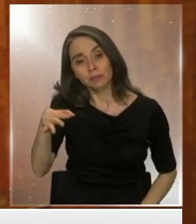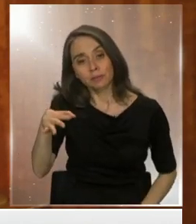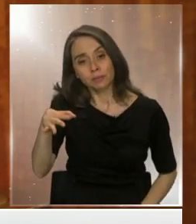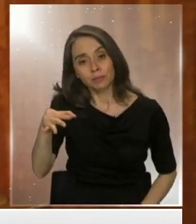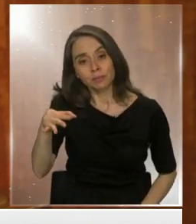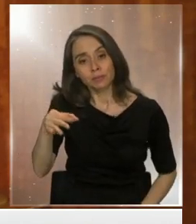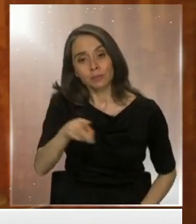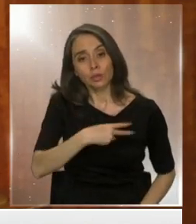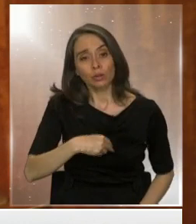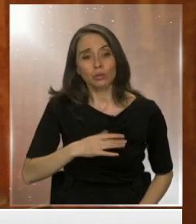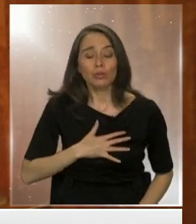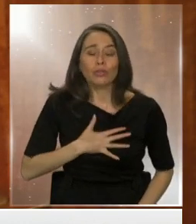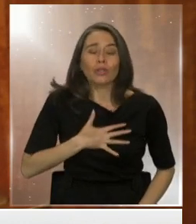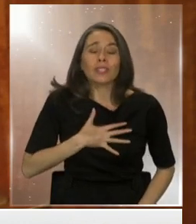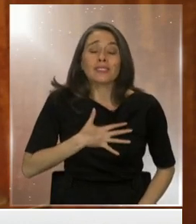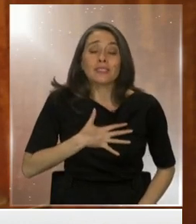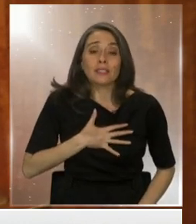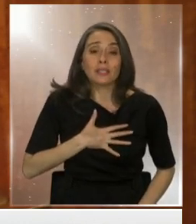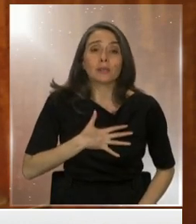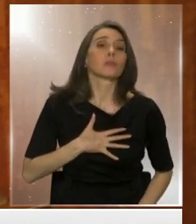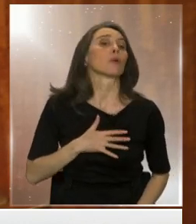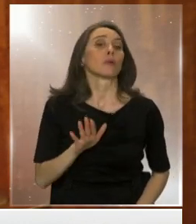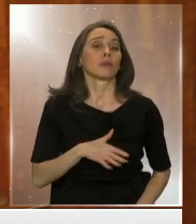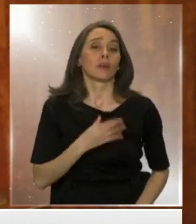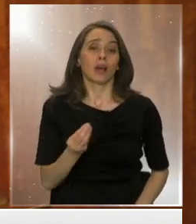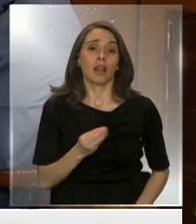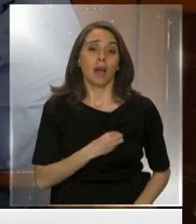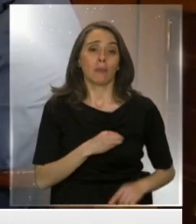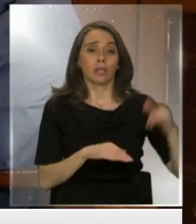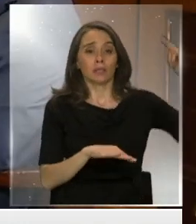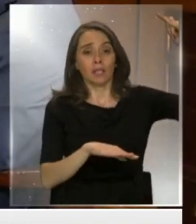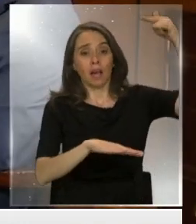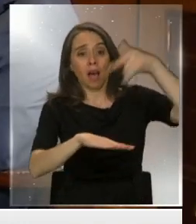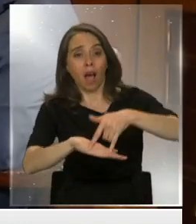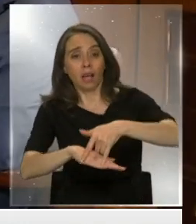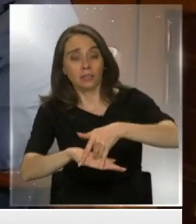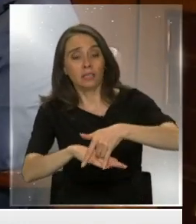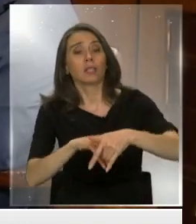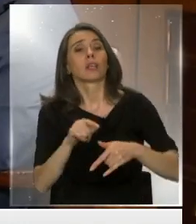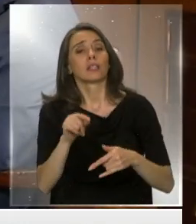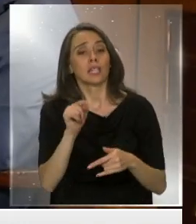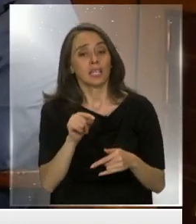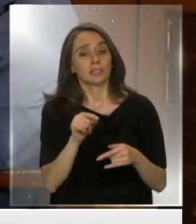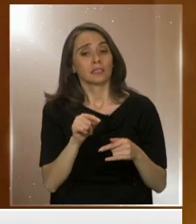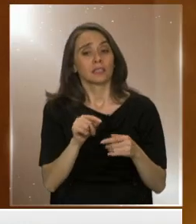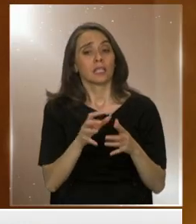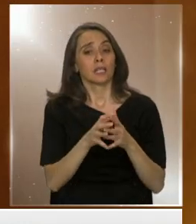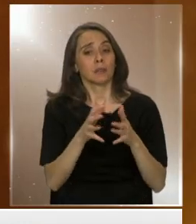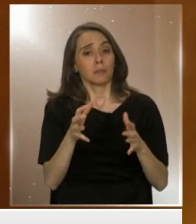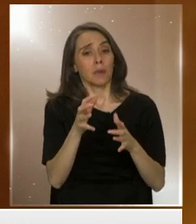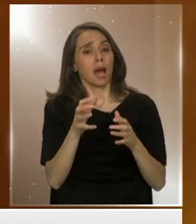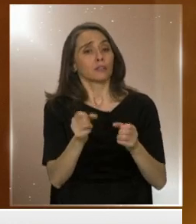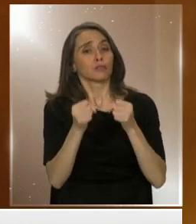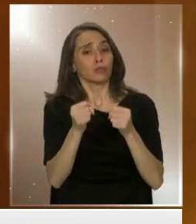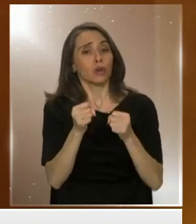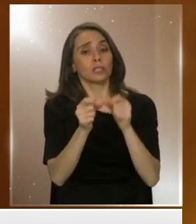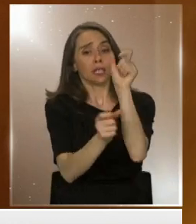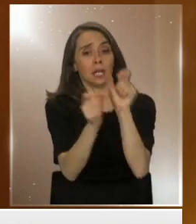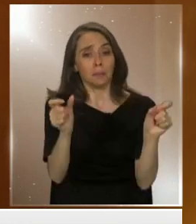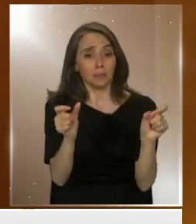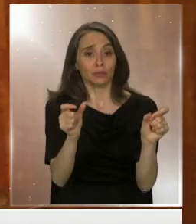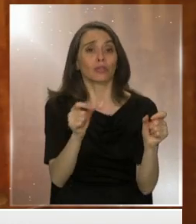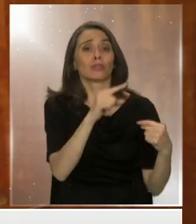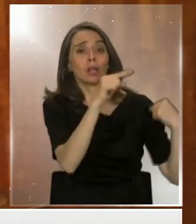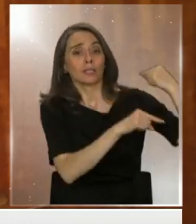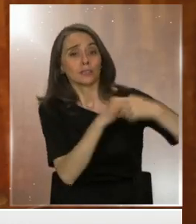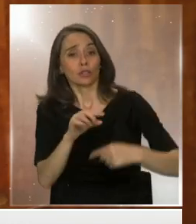nuestro sentir con este lamentable accidente es el más grande en la historia de la fuerza aérea de chile en términos de víctimas fatales